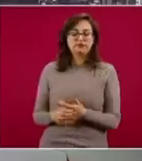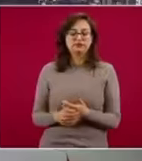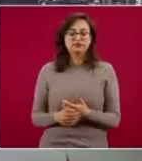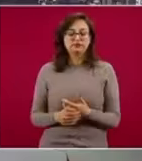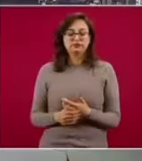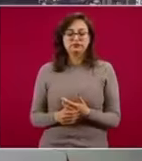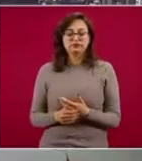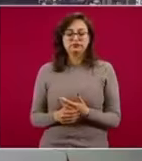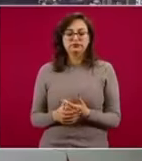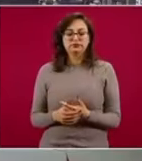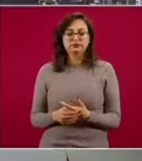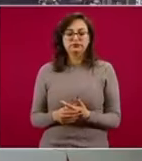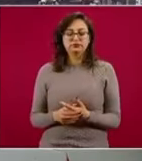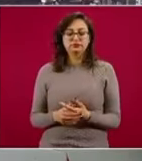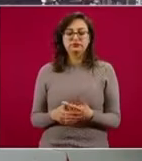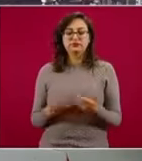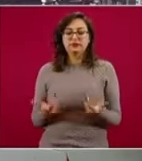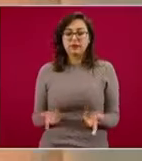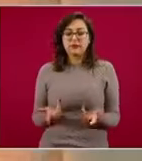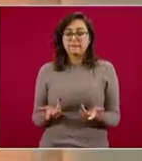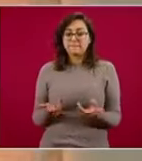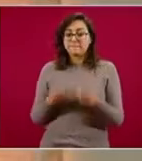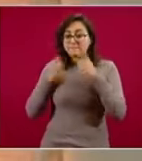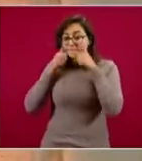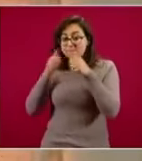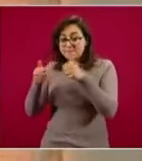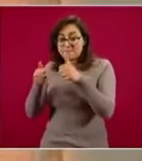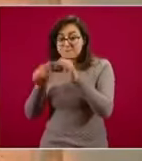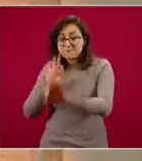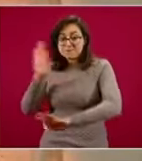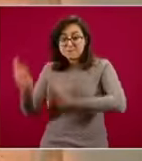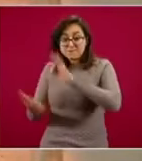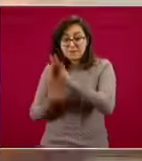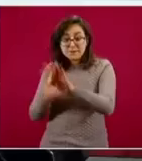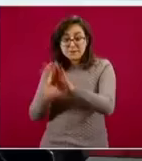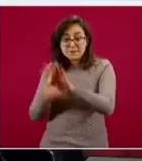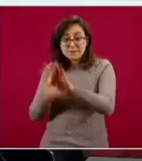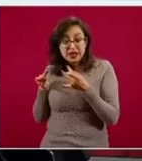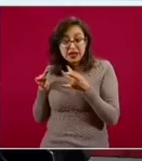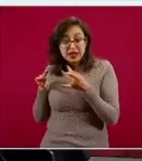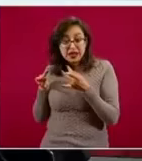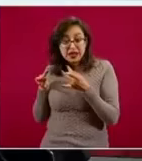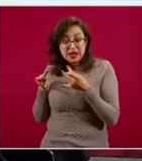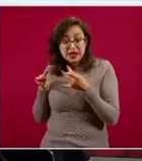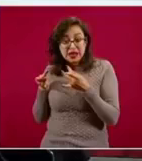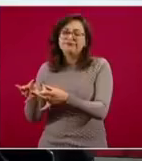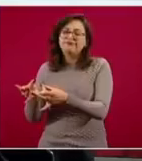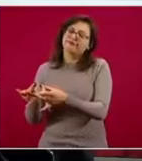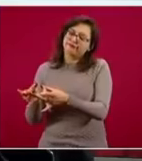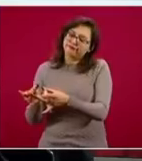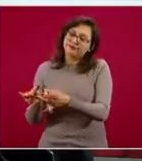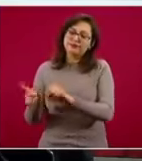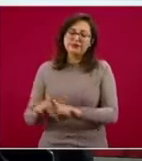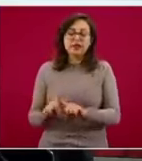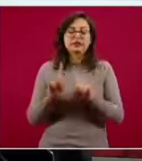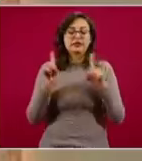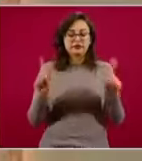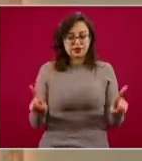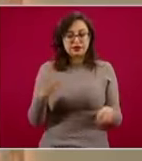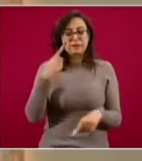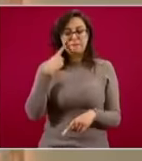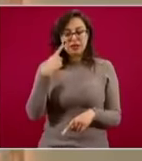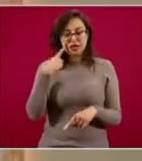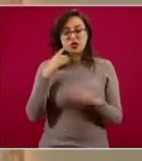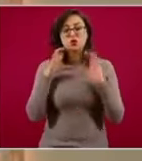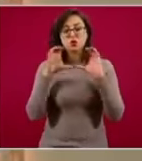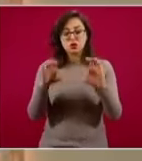se puede interpretar como la calidad de la atención. Y ojo con eso, porque en varios de los medios de comunicación